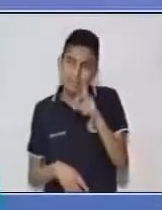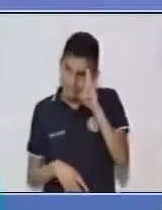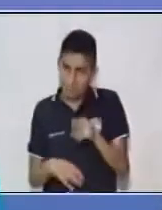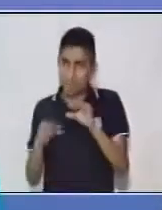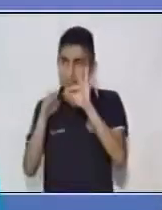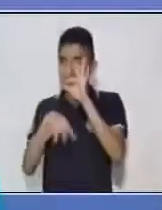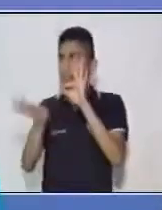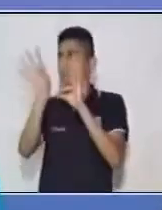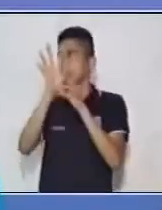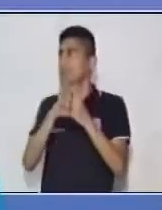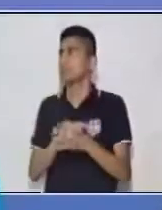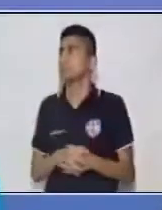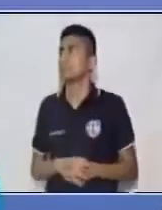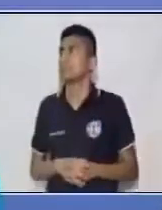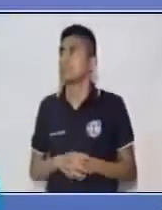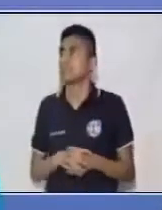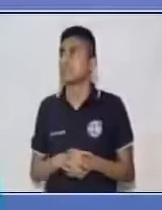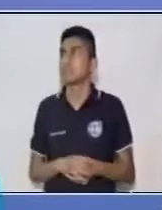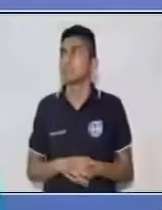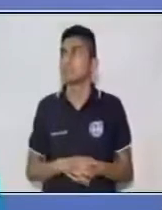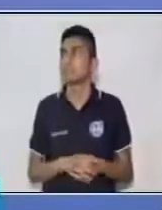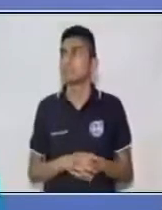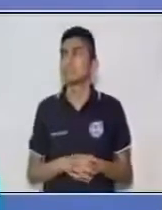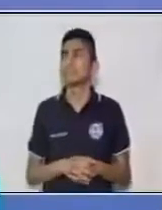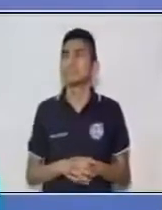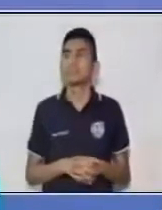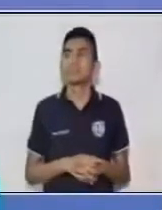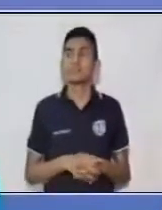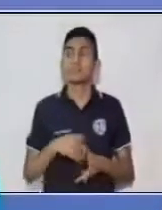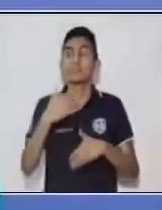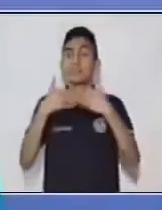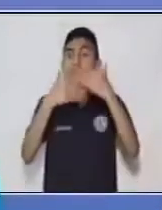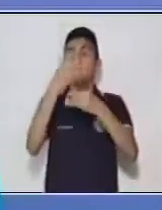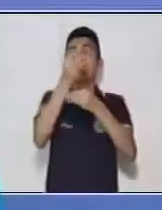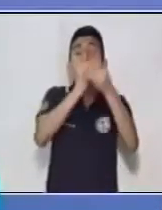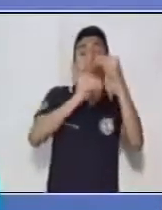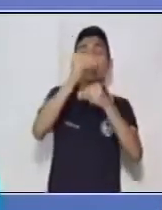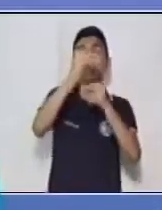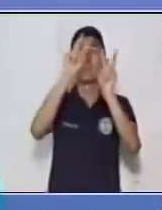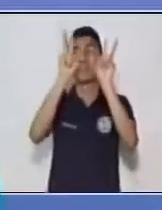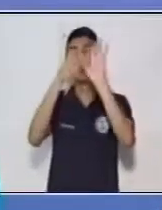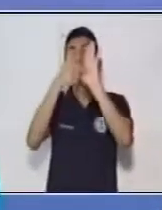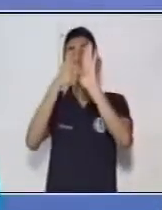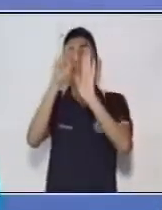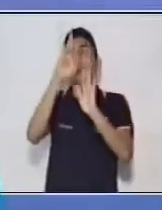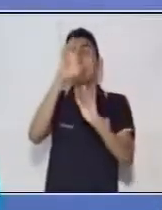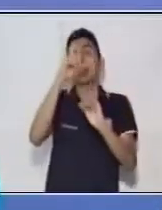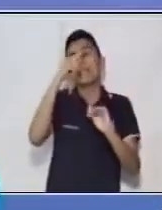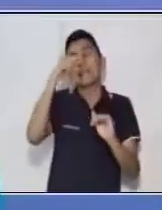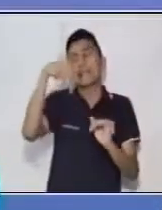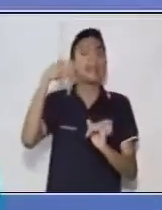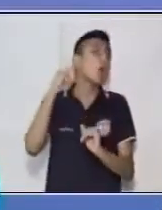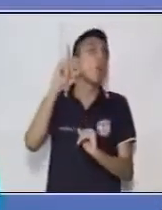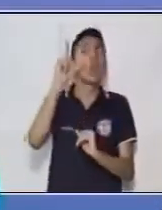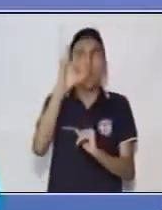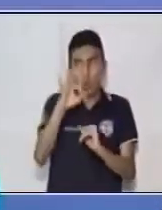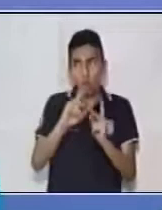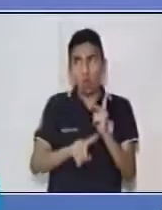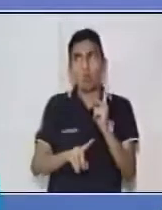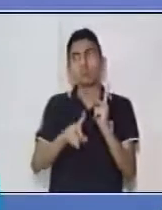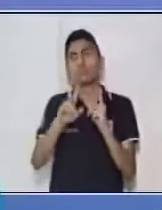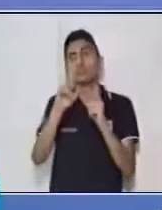con esta otra, el rectángulo con el triángulo, este es un